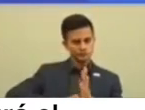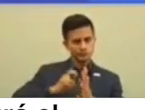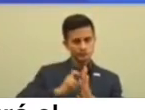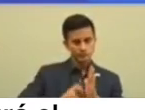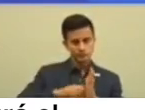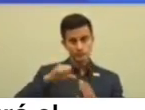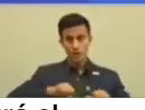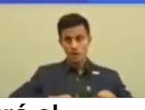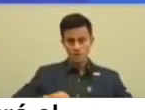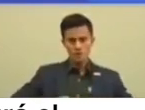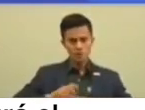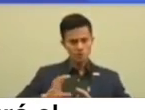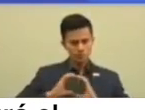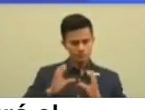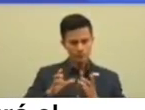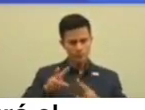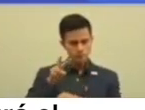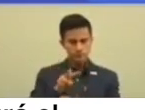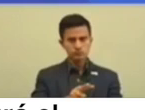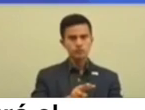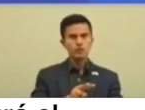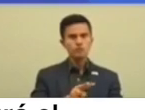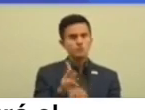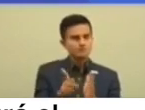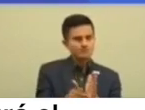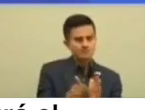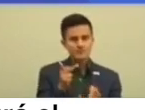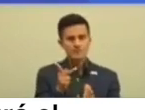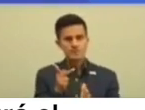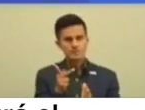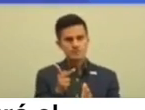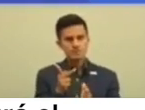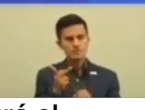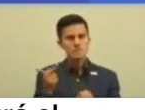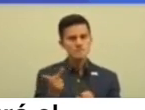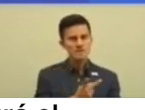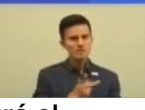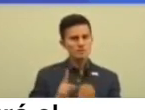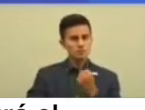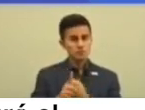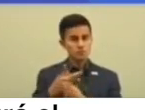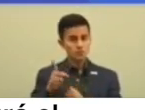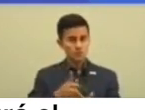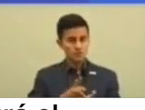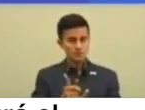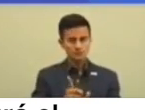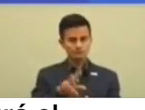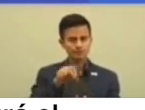preventivas y disuasivas que garanticen la no repetición y eviten la comisión de nuevas violaciones a sus derechos